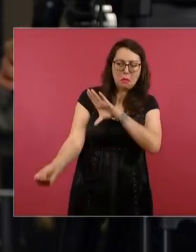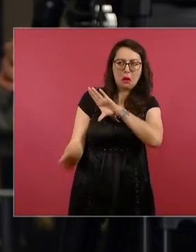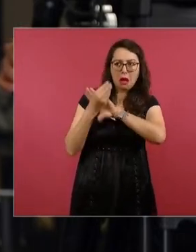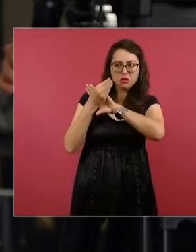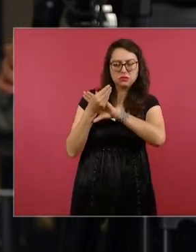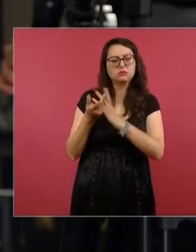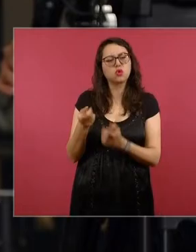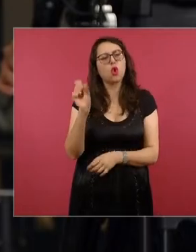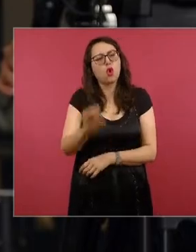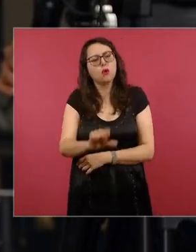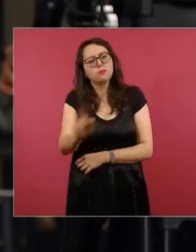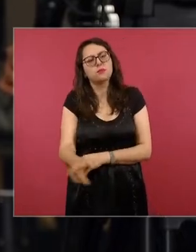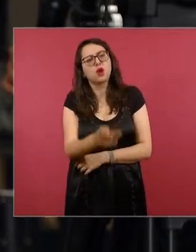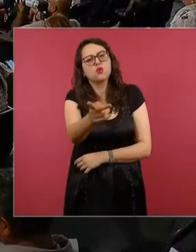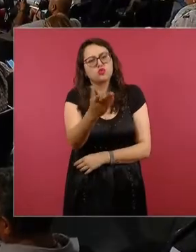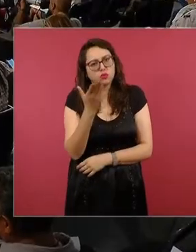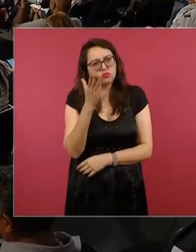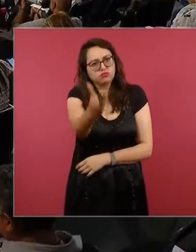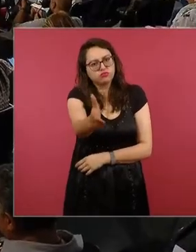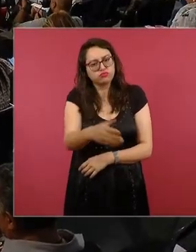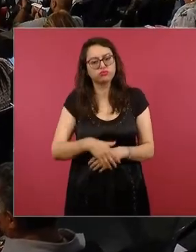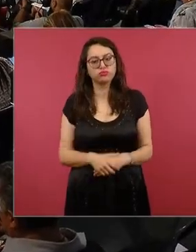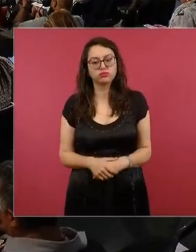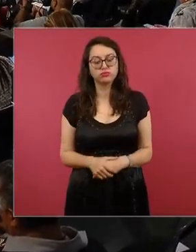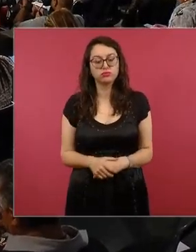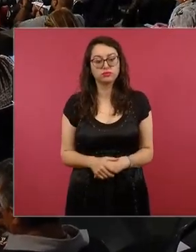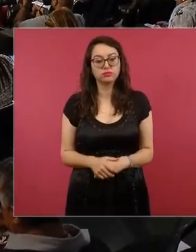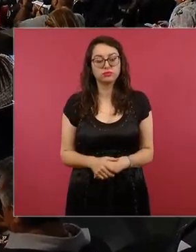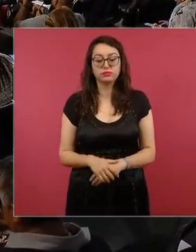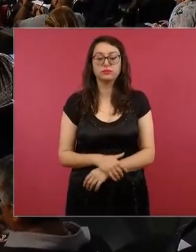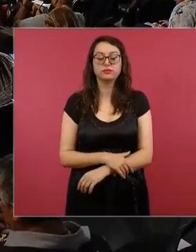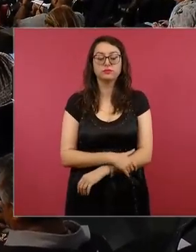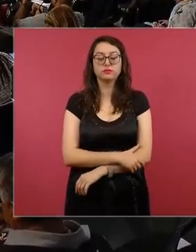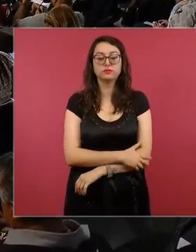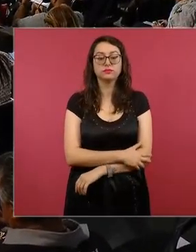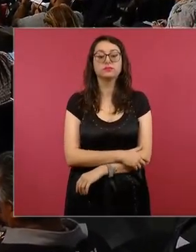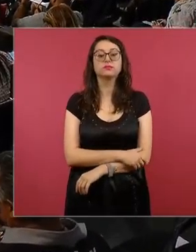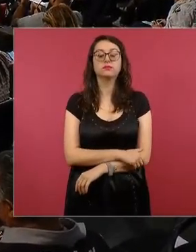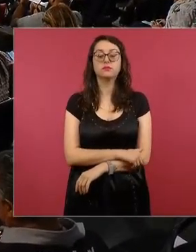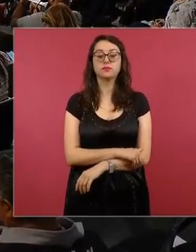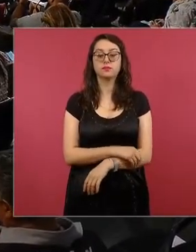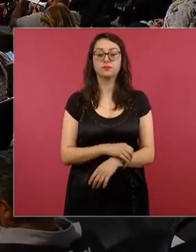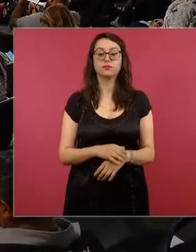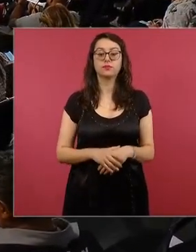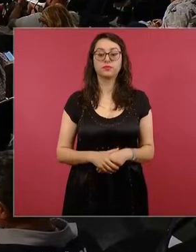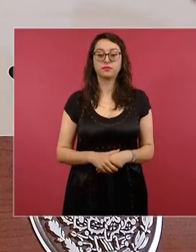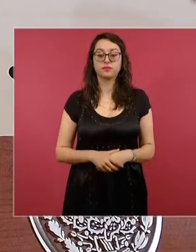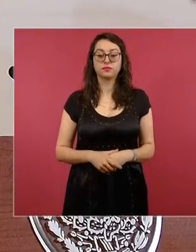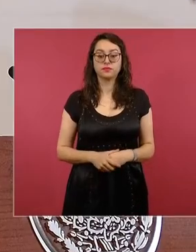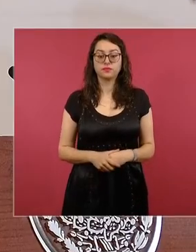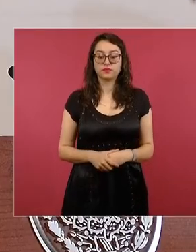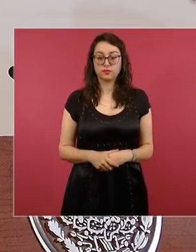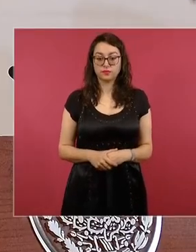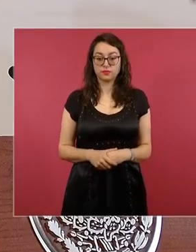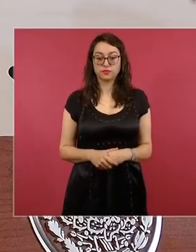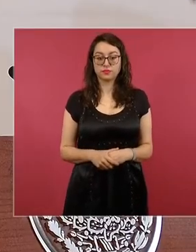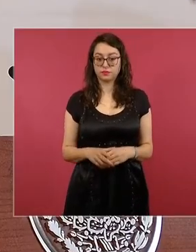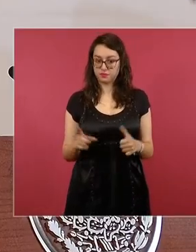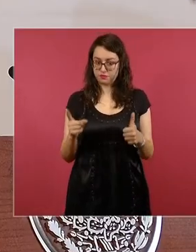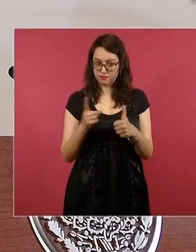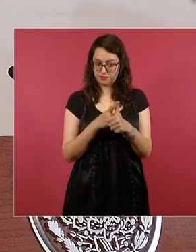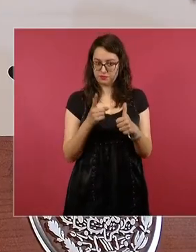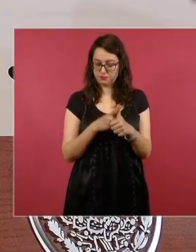para preguntarle cuál es su postura al respecto. Bueno, primero decir que le tengo toda